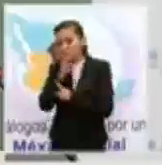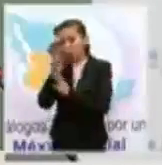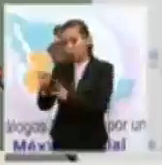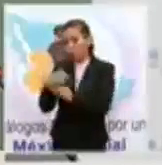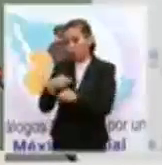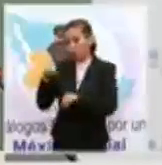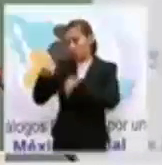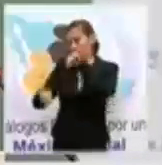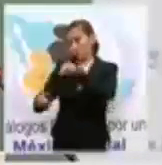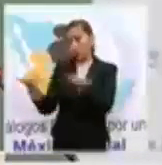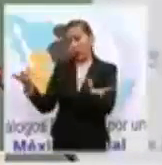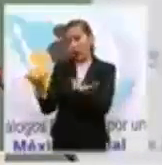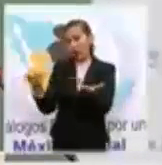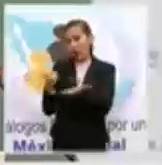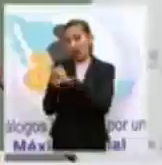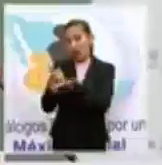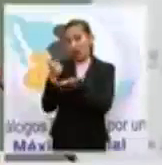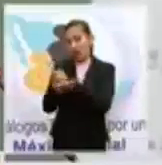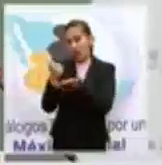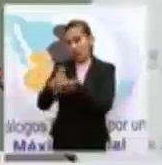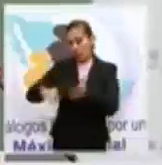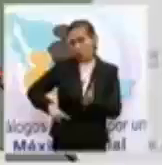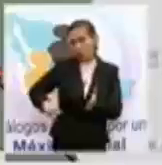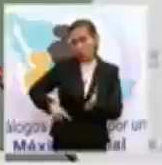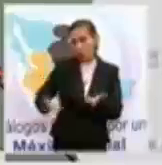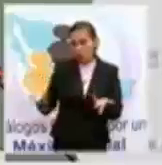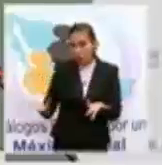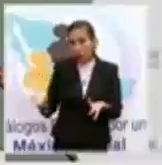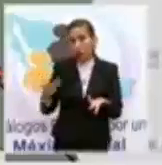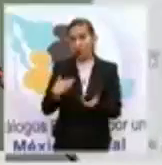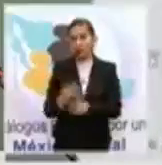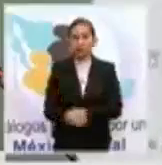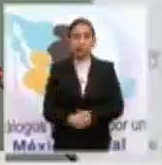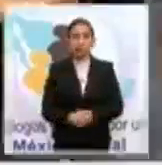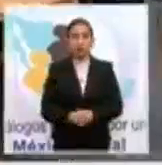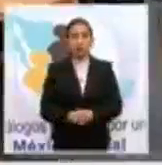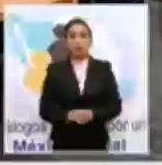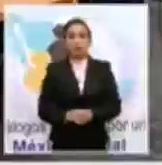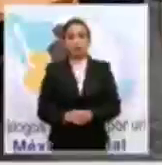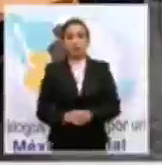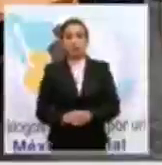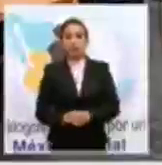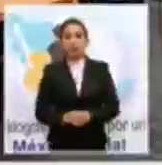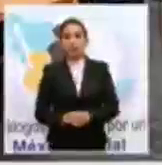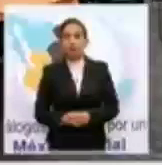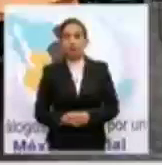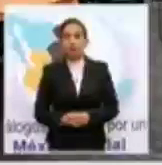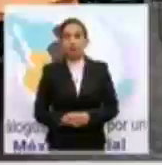política educativa y la mejor política cultural y la mejor política social?